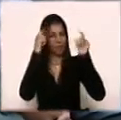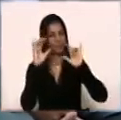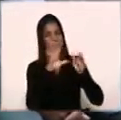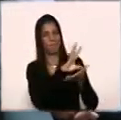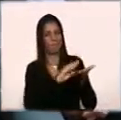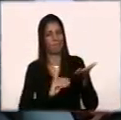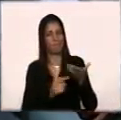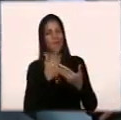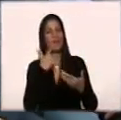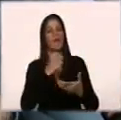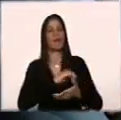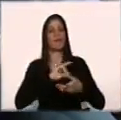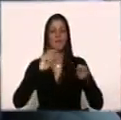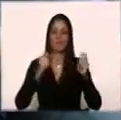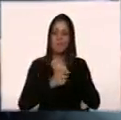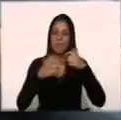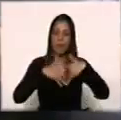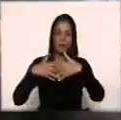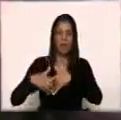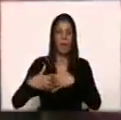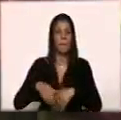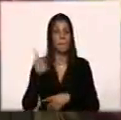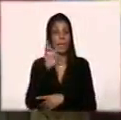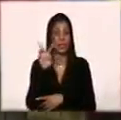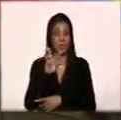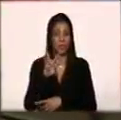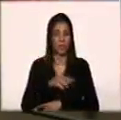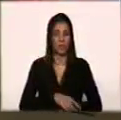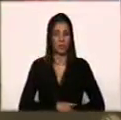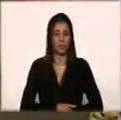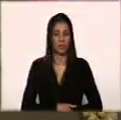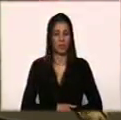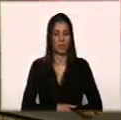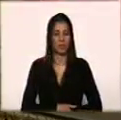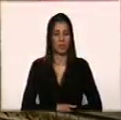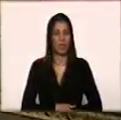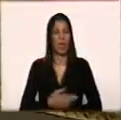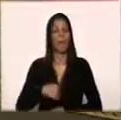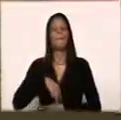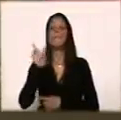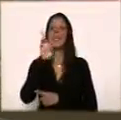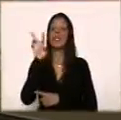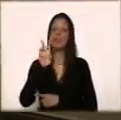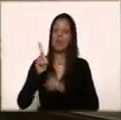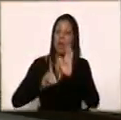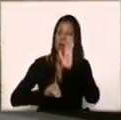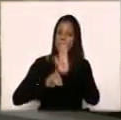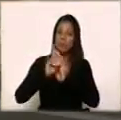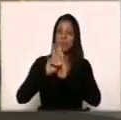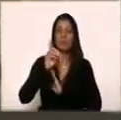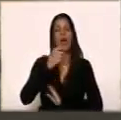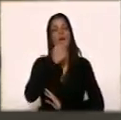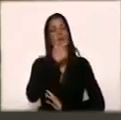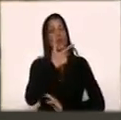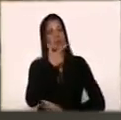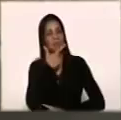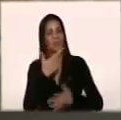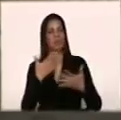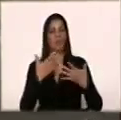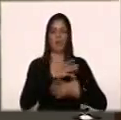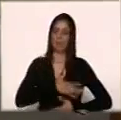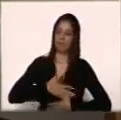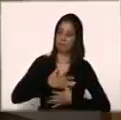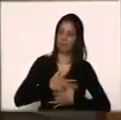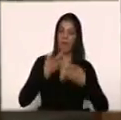del país, la transformación, para poder tener una Venezuela linda, hermosa,